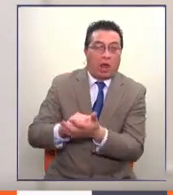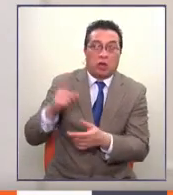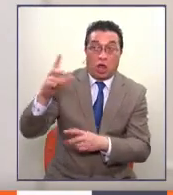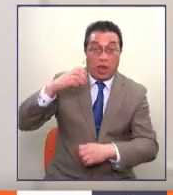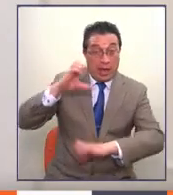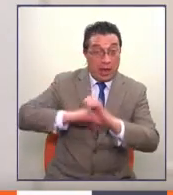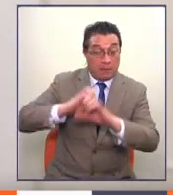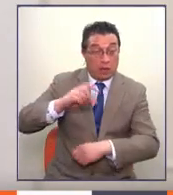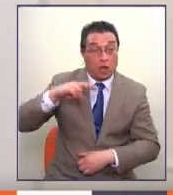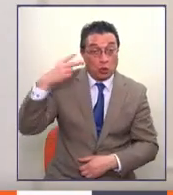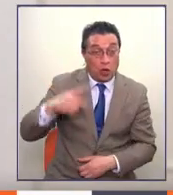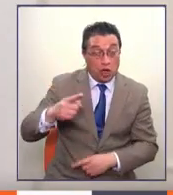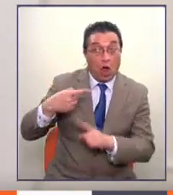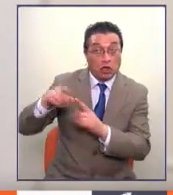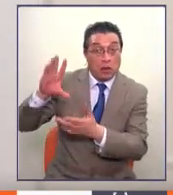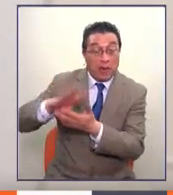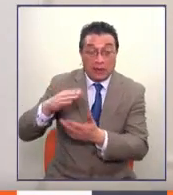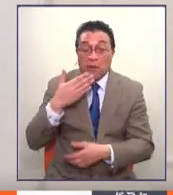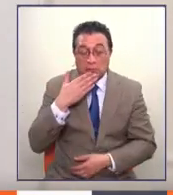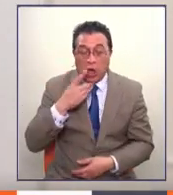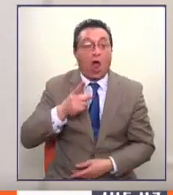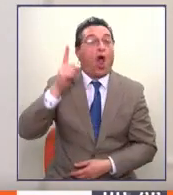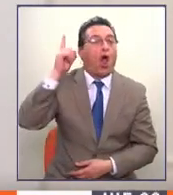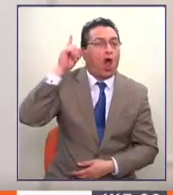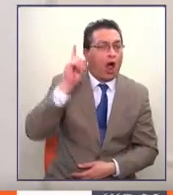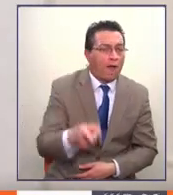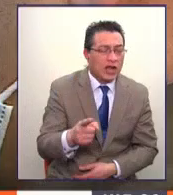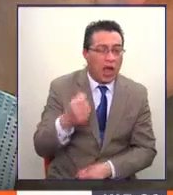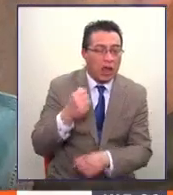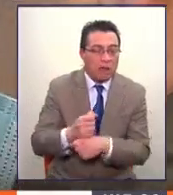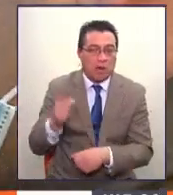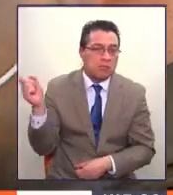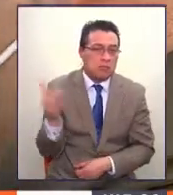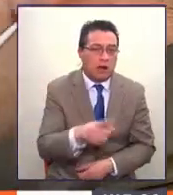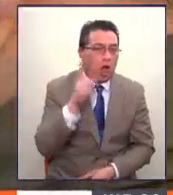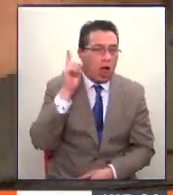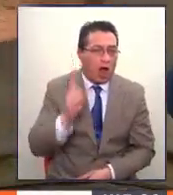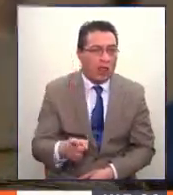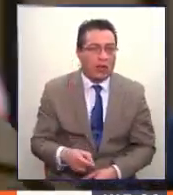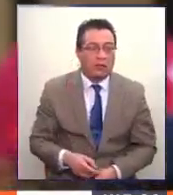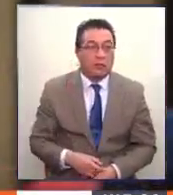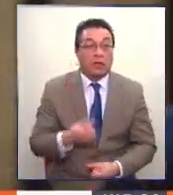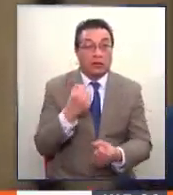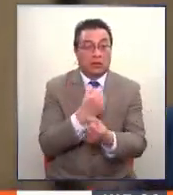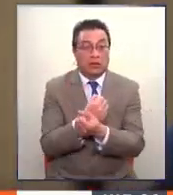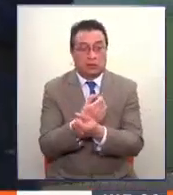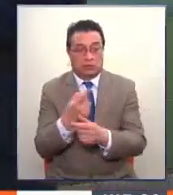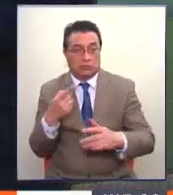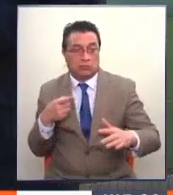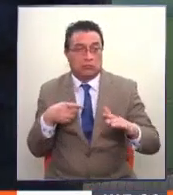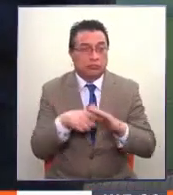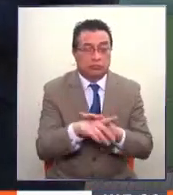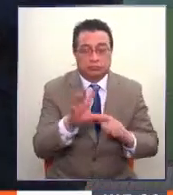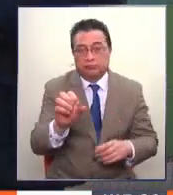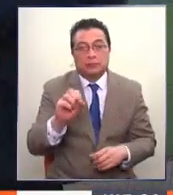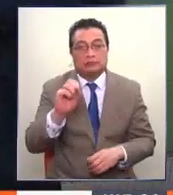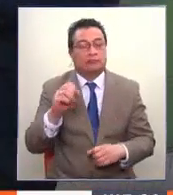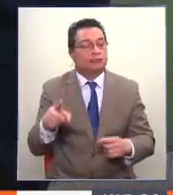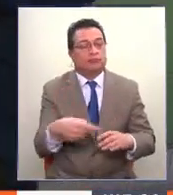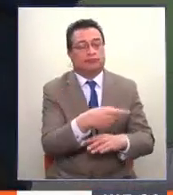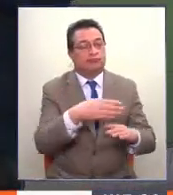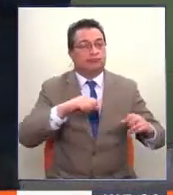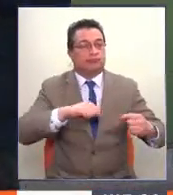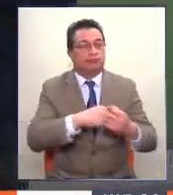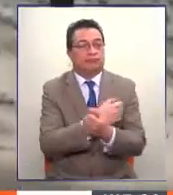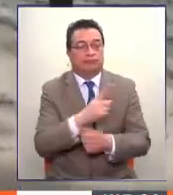también extranjero está obligándonos a ir a trabajar carabineros llegó a la segunda comisaría a los 24 trabajadores de